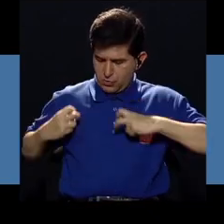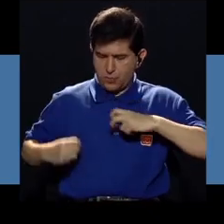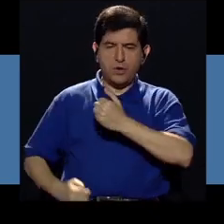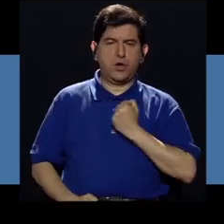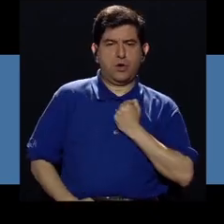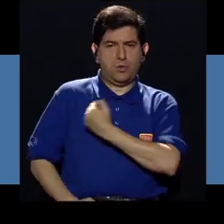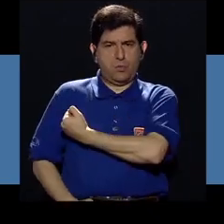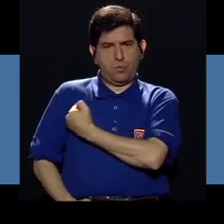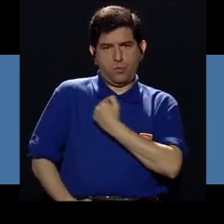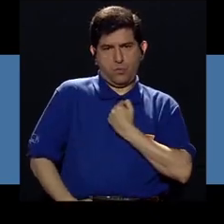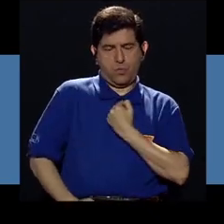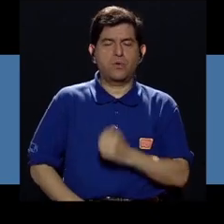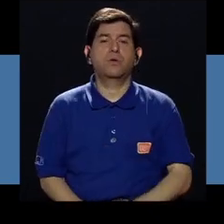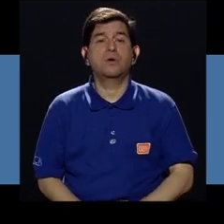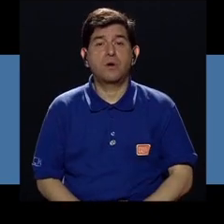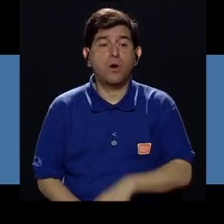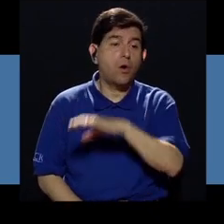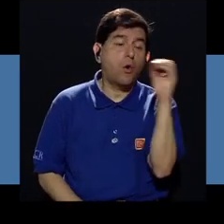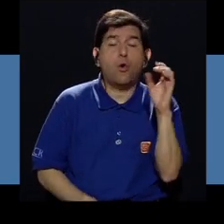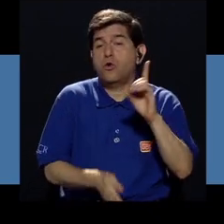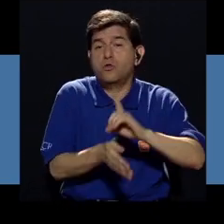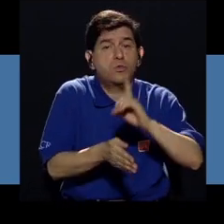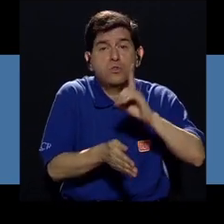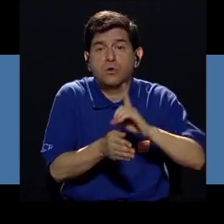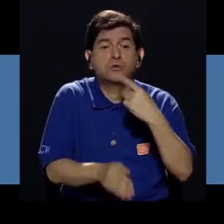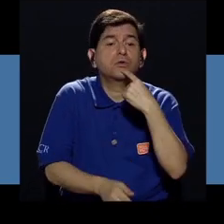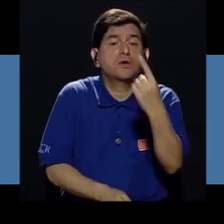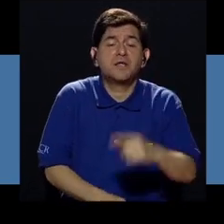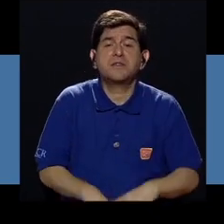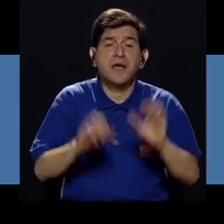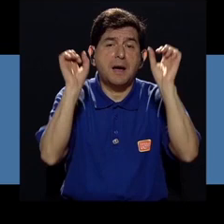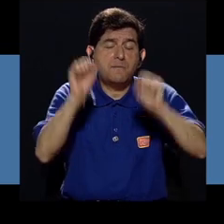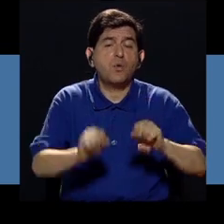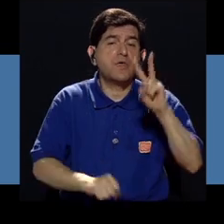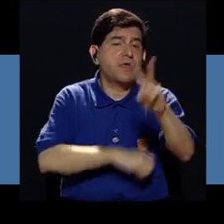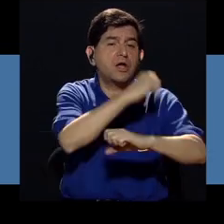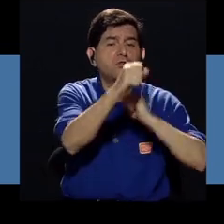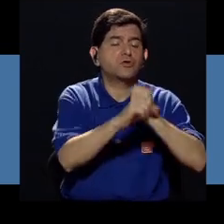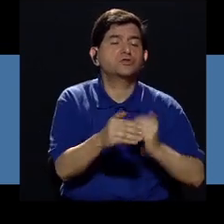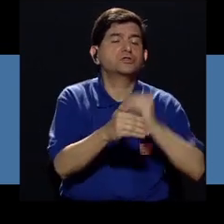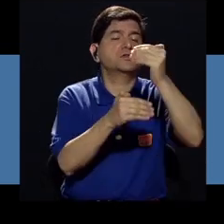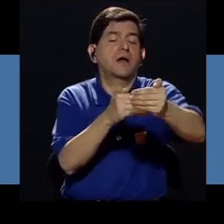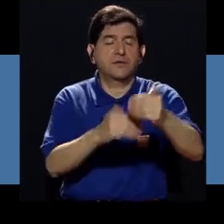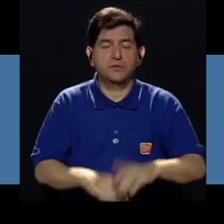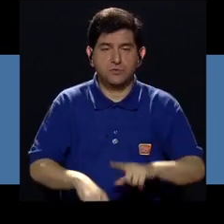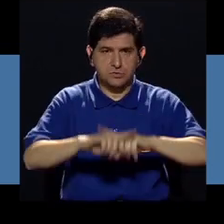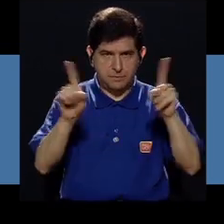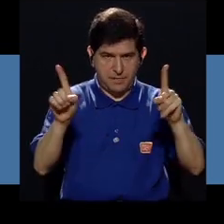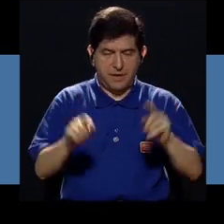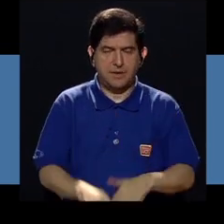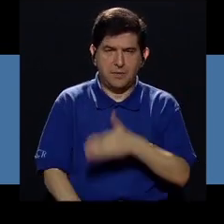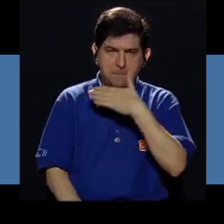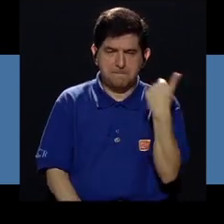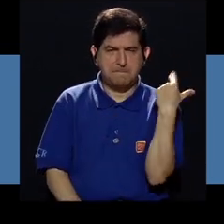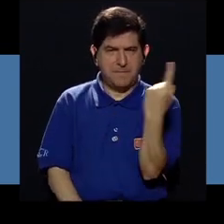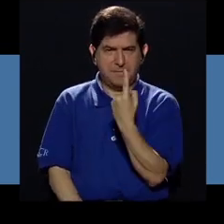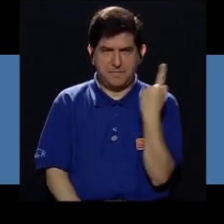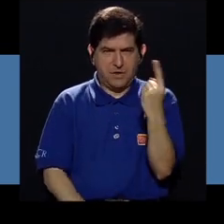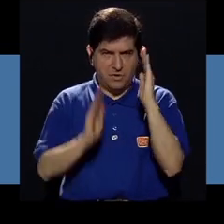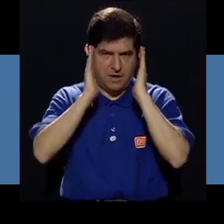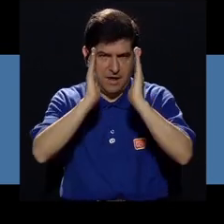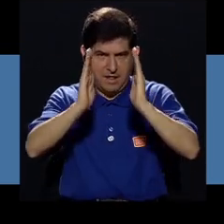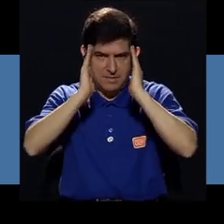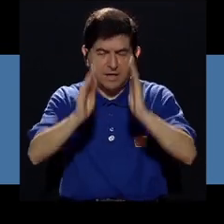y el ultrasonido a no ser que el doctor les diga que se lo hagan cada dos años pero si no hay que estar siempre